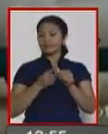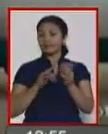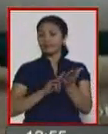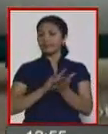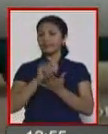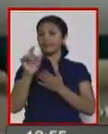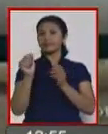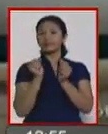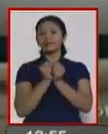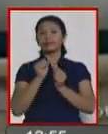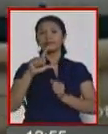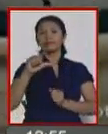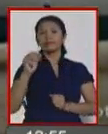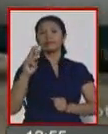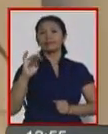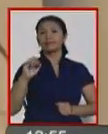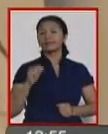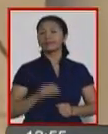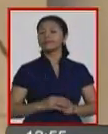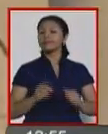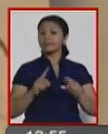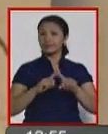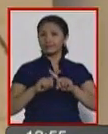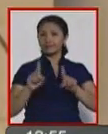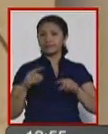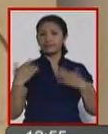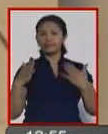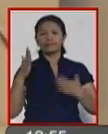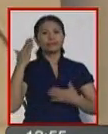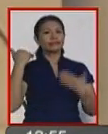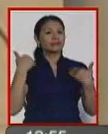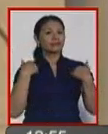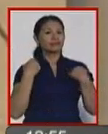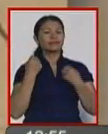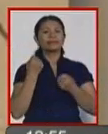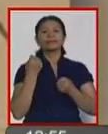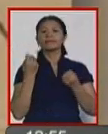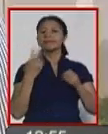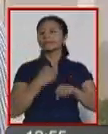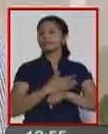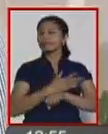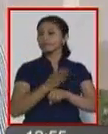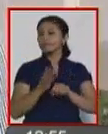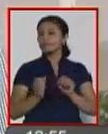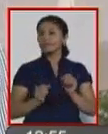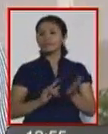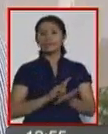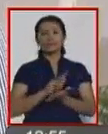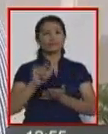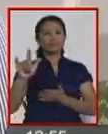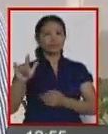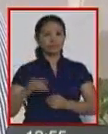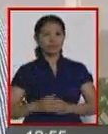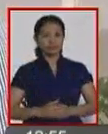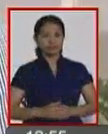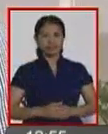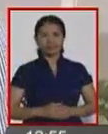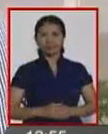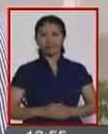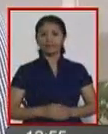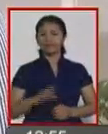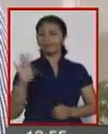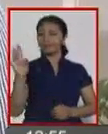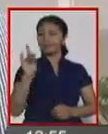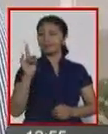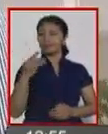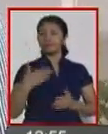vuelo de Cici con la aerolínea La Mía. Sin embargo, ella ya contaba con varias horas de vuelo. En La Mía Corporation, empresa boliviana,